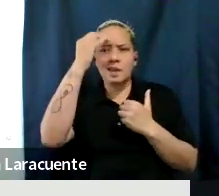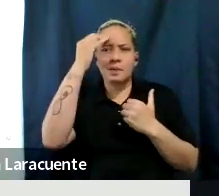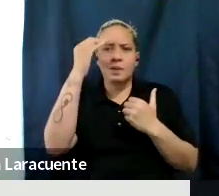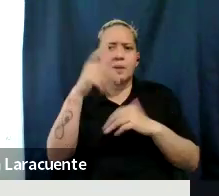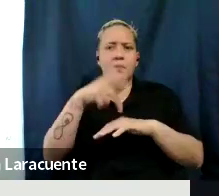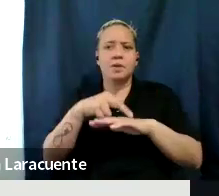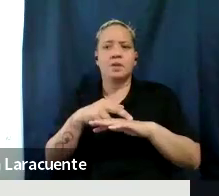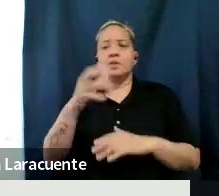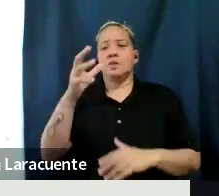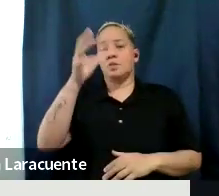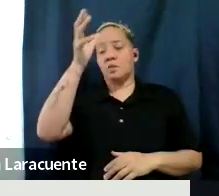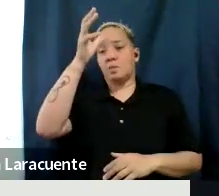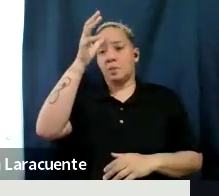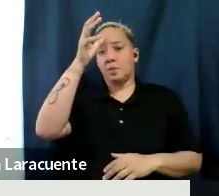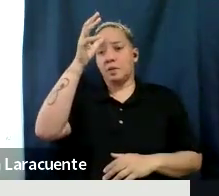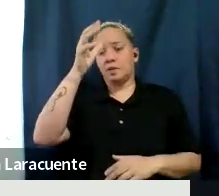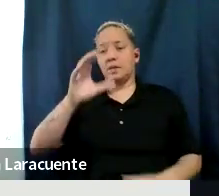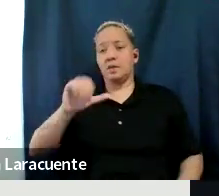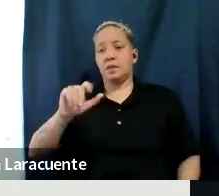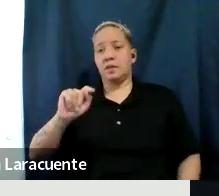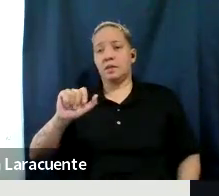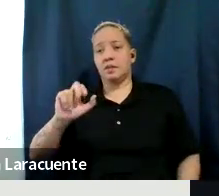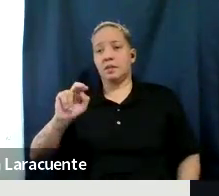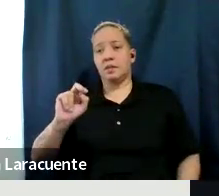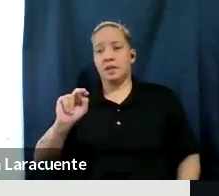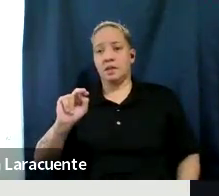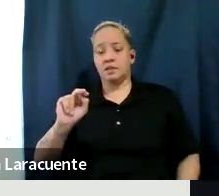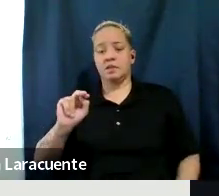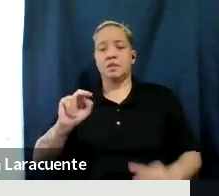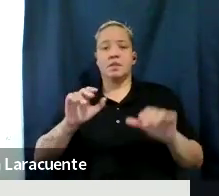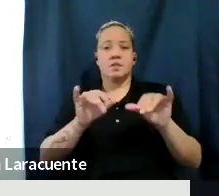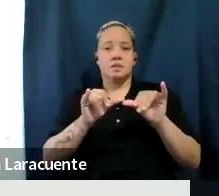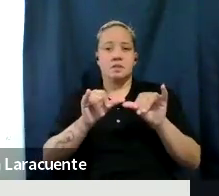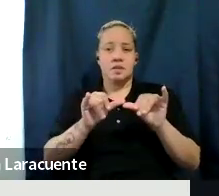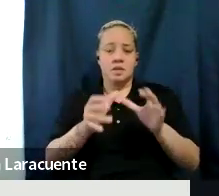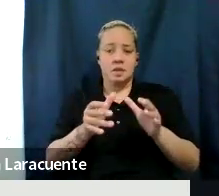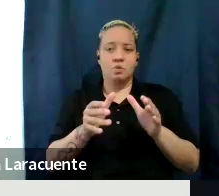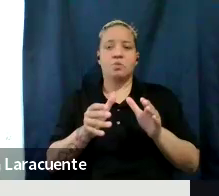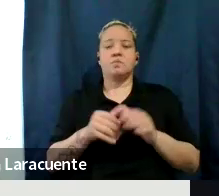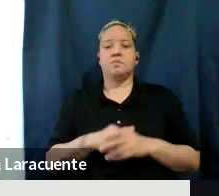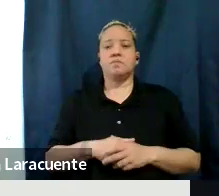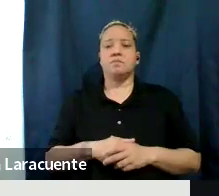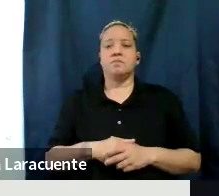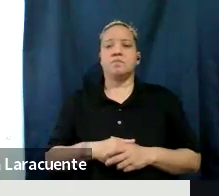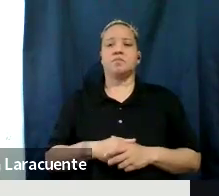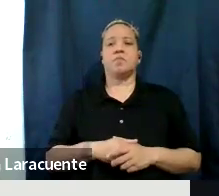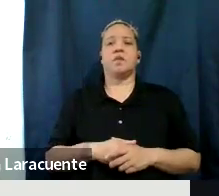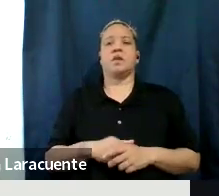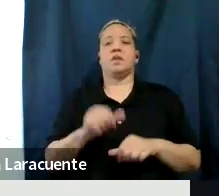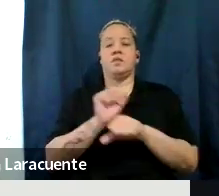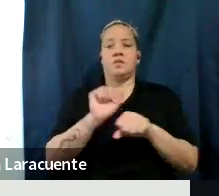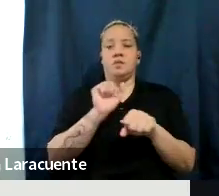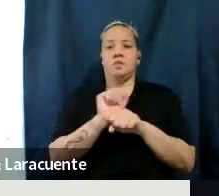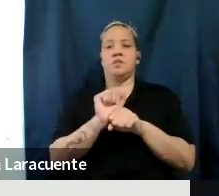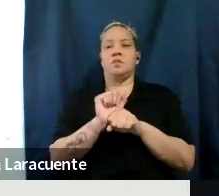el ingeniero catalán Raimundo Camprubí, que trabajó para la Dirección General de Obras Públicas del